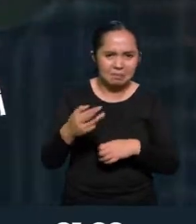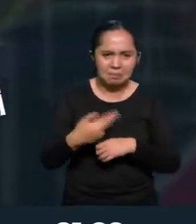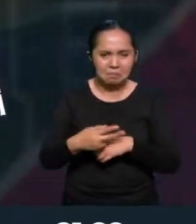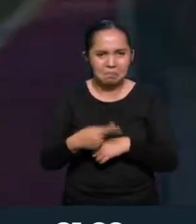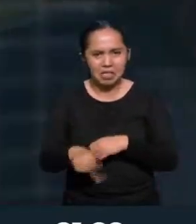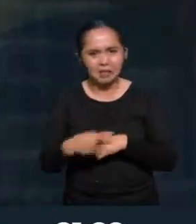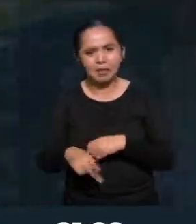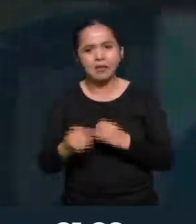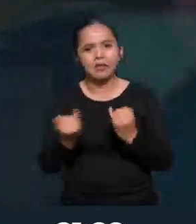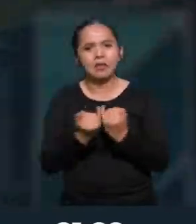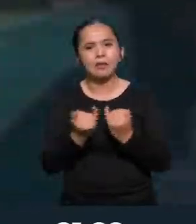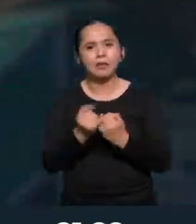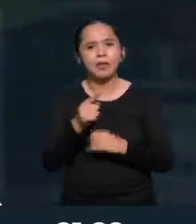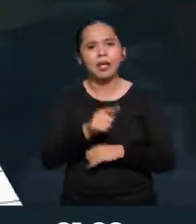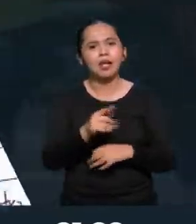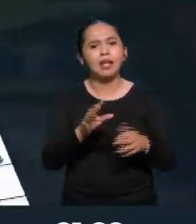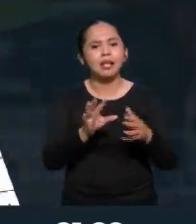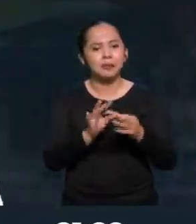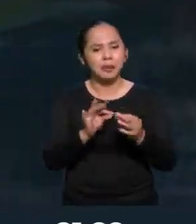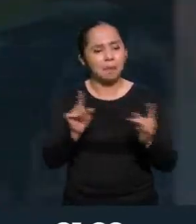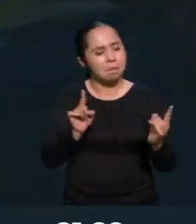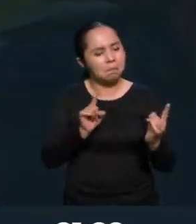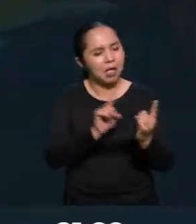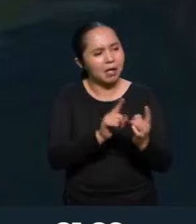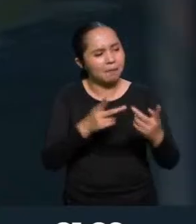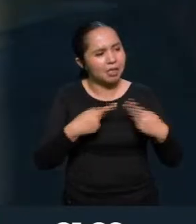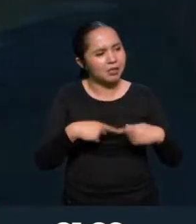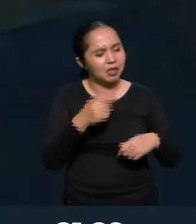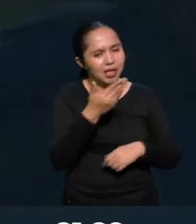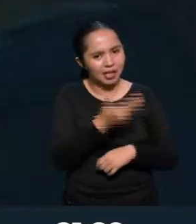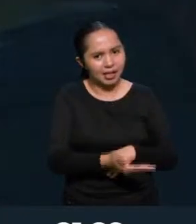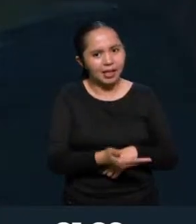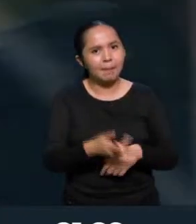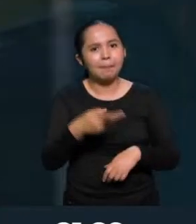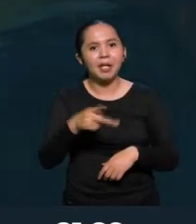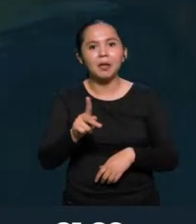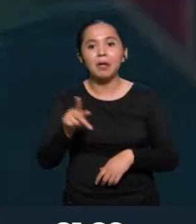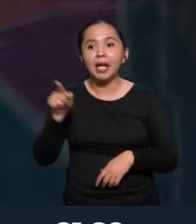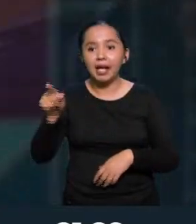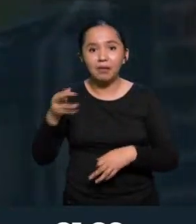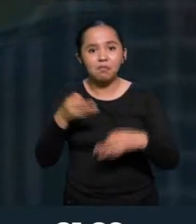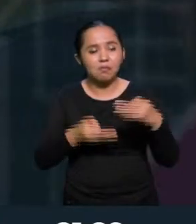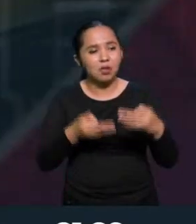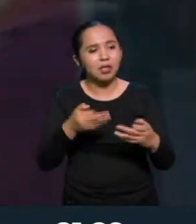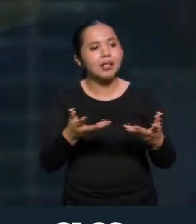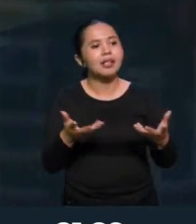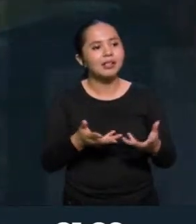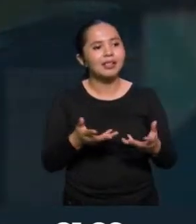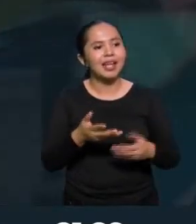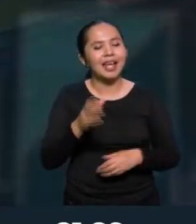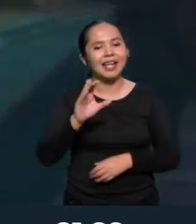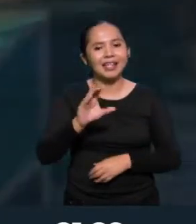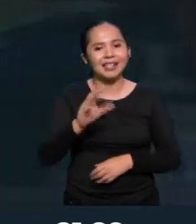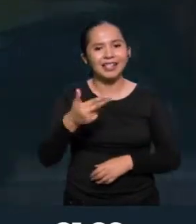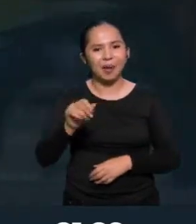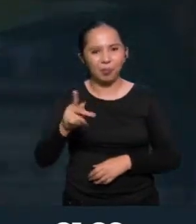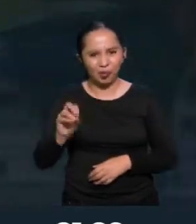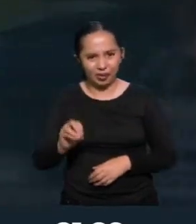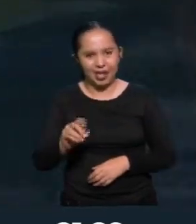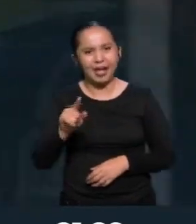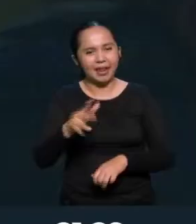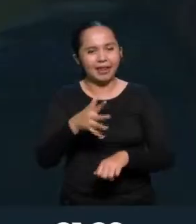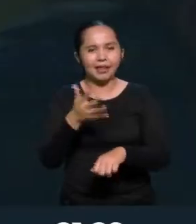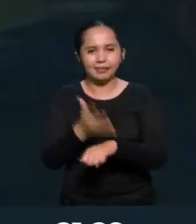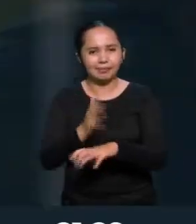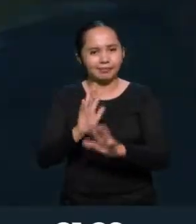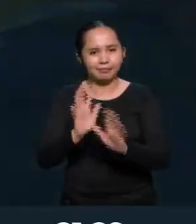contra el exsecretario y narcotraficante Genaro García Luna, pero el mismo juez le dio condena perpetua a Joaquín El Chapo Guzmán y también será